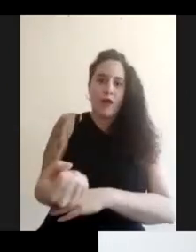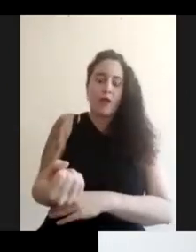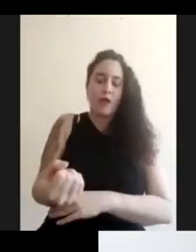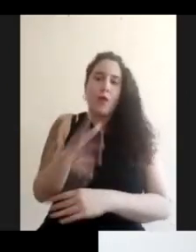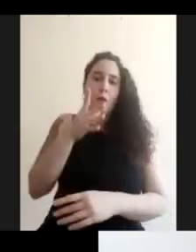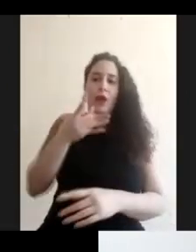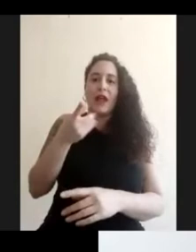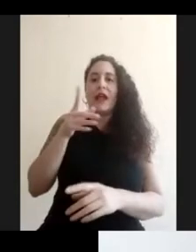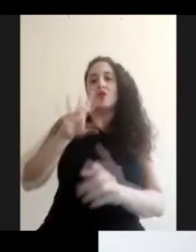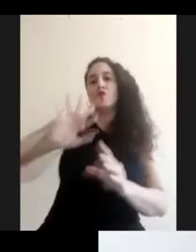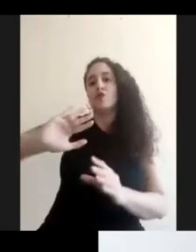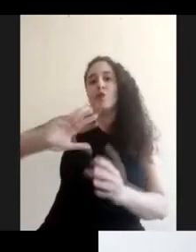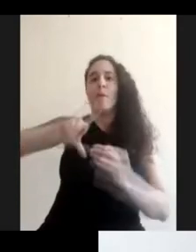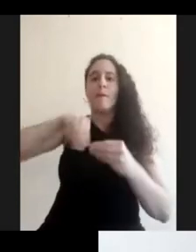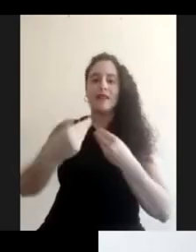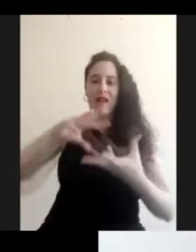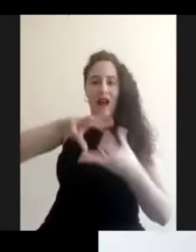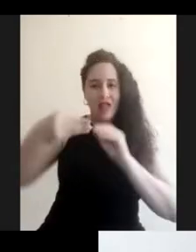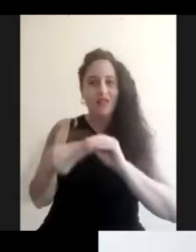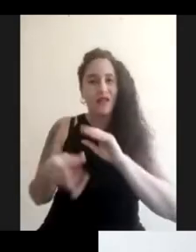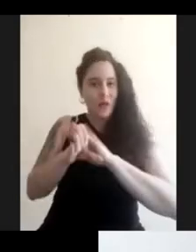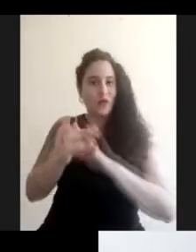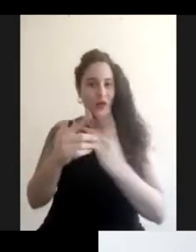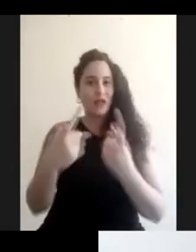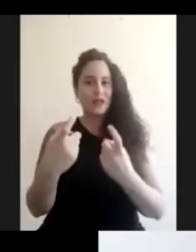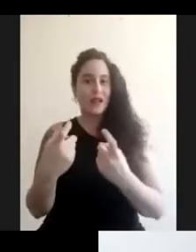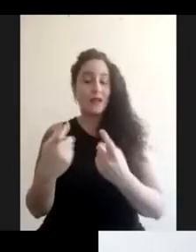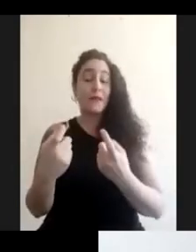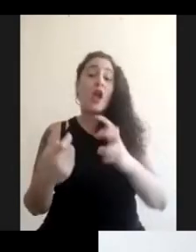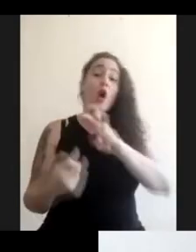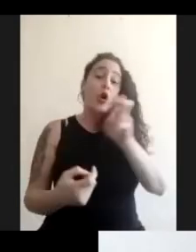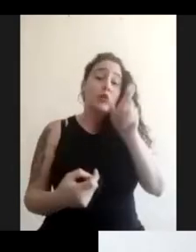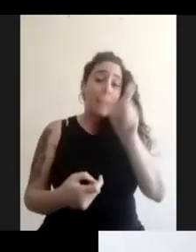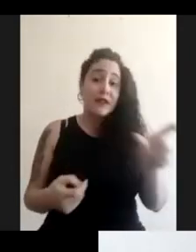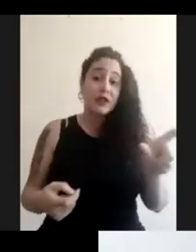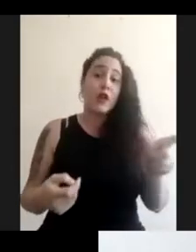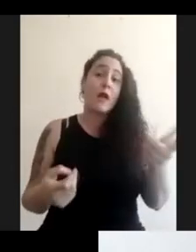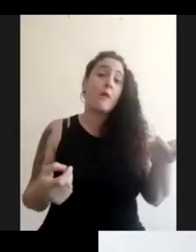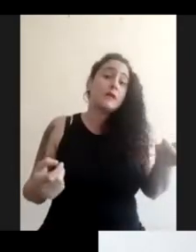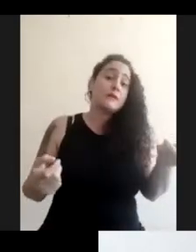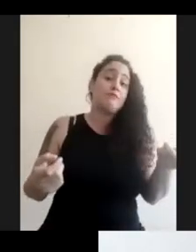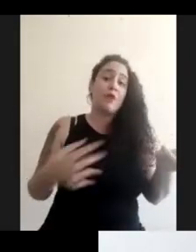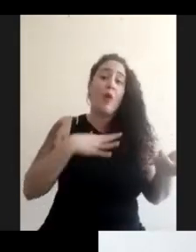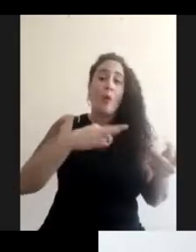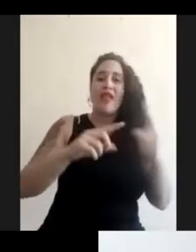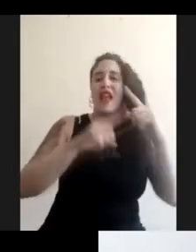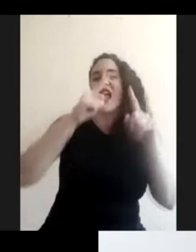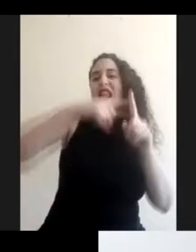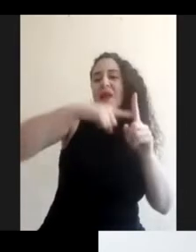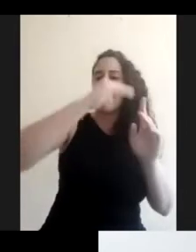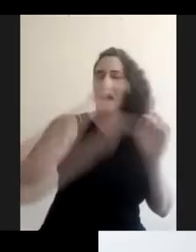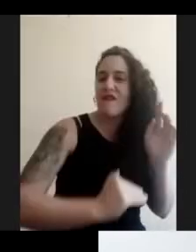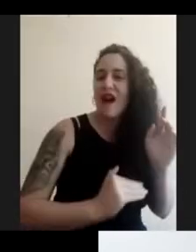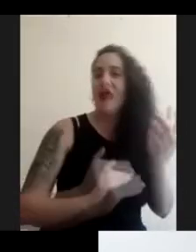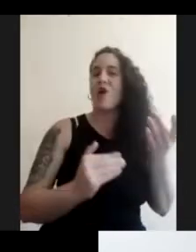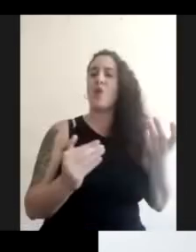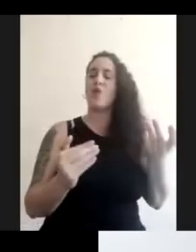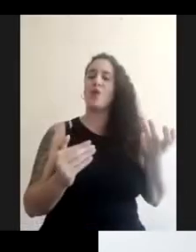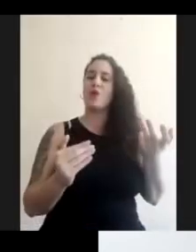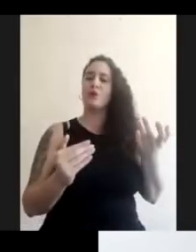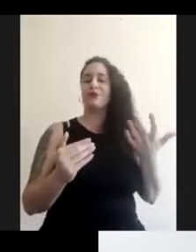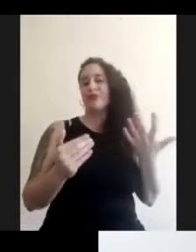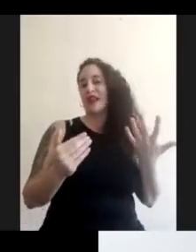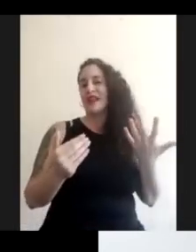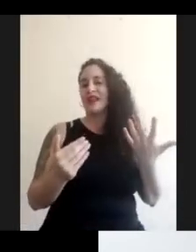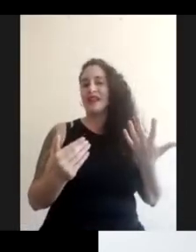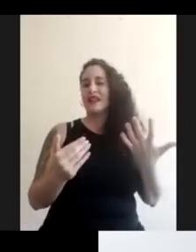de materiales, y luego hay otros que a lo mejor son de un nivel más bajo, que de funcionamiento, que